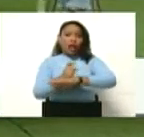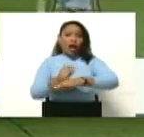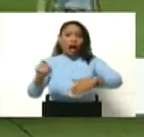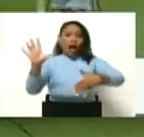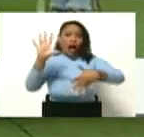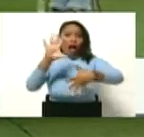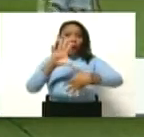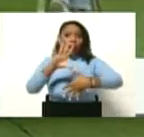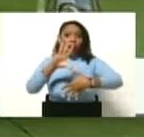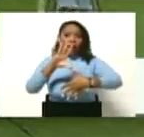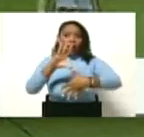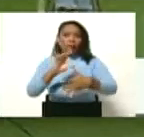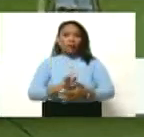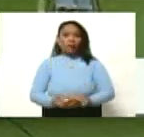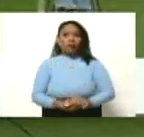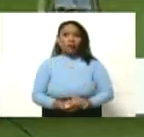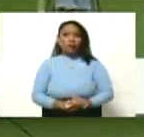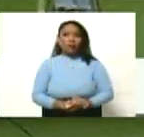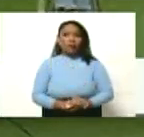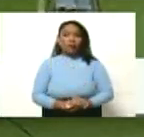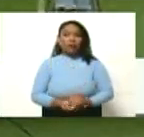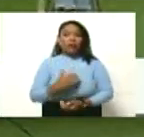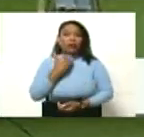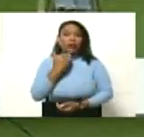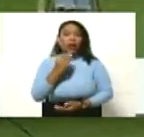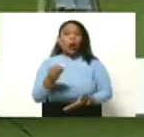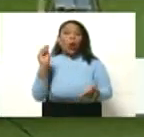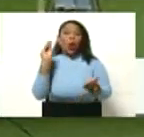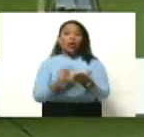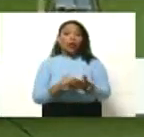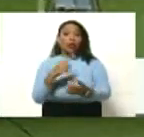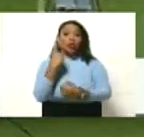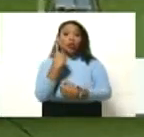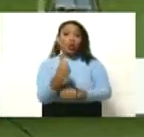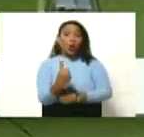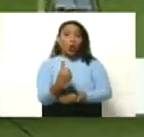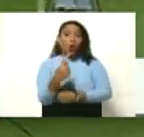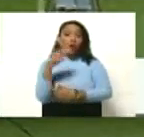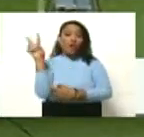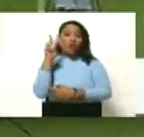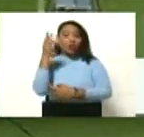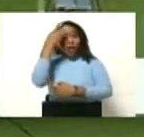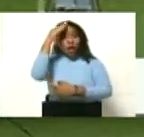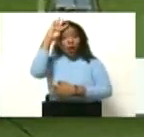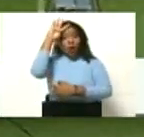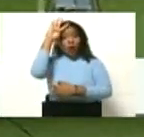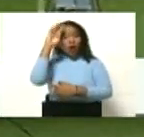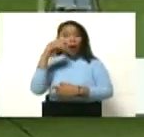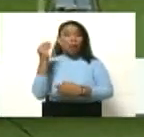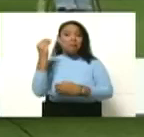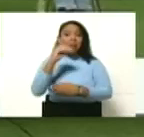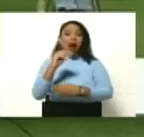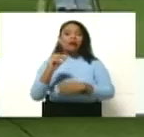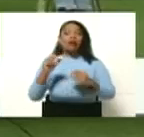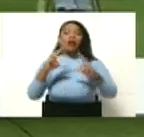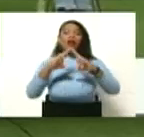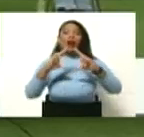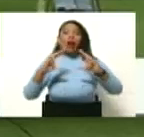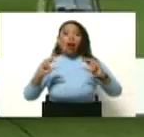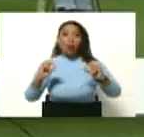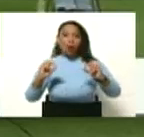América. Y casi que volvió a quedar sola Venezuela y Cuba, más Nicaragua.